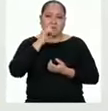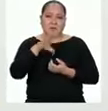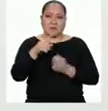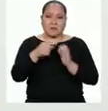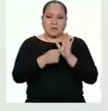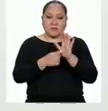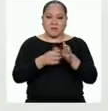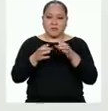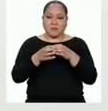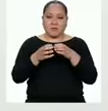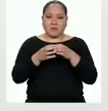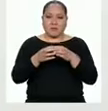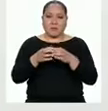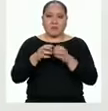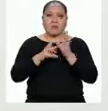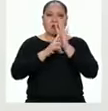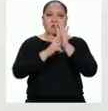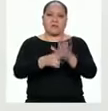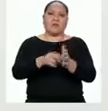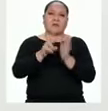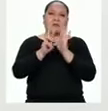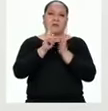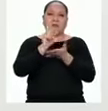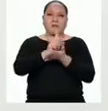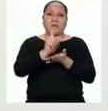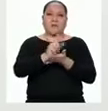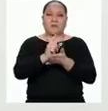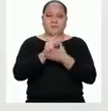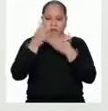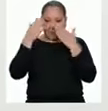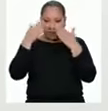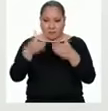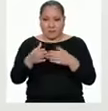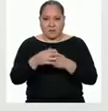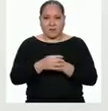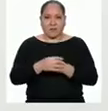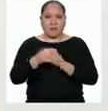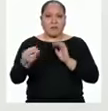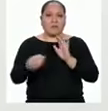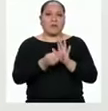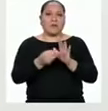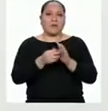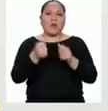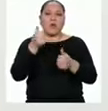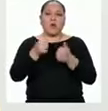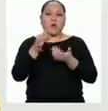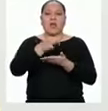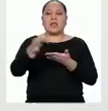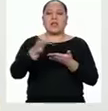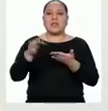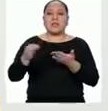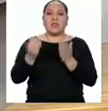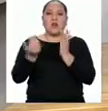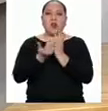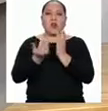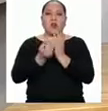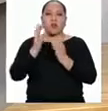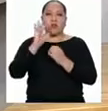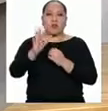tu muestra representa a la población de Lima. Y para ser más exactos, podríamos indicar el distrito del colegio de tu